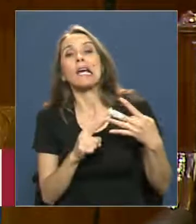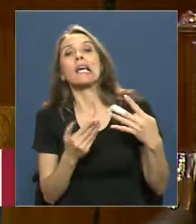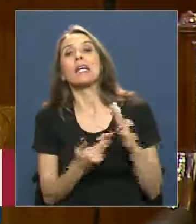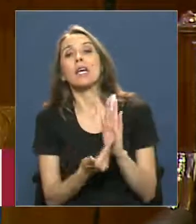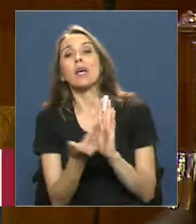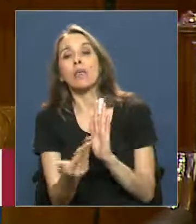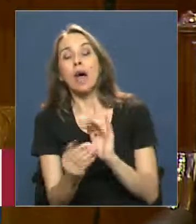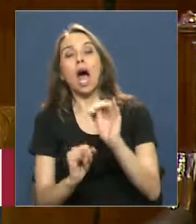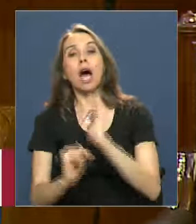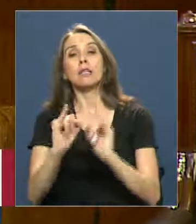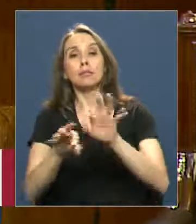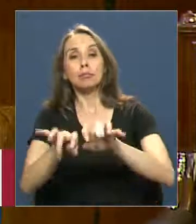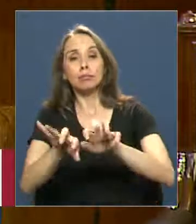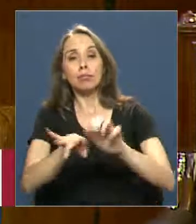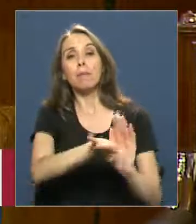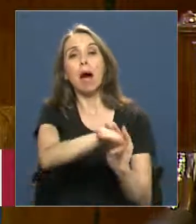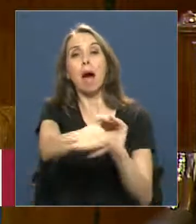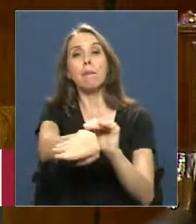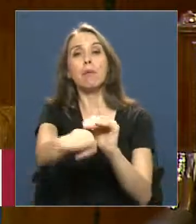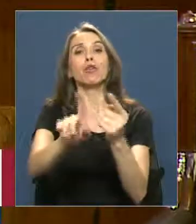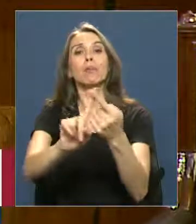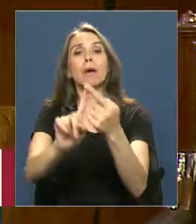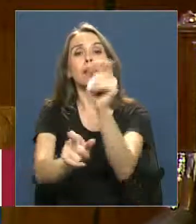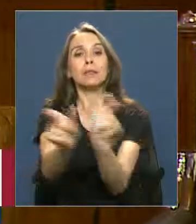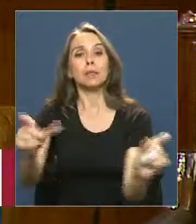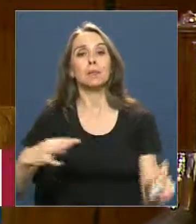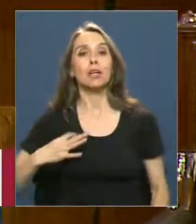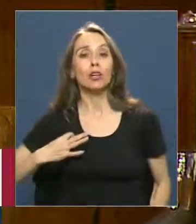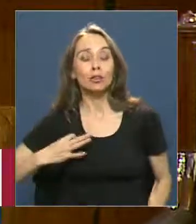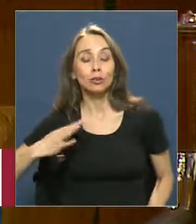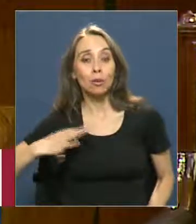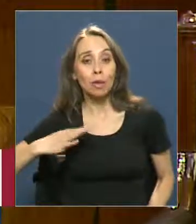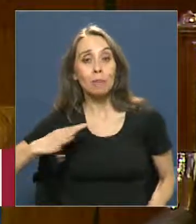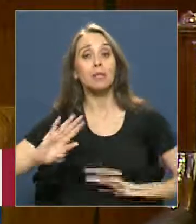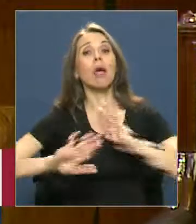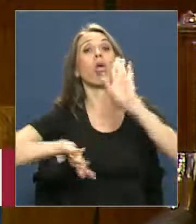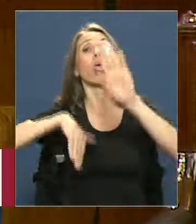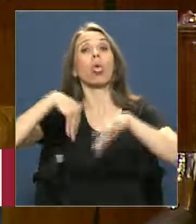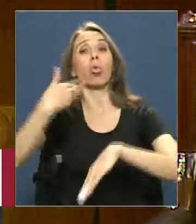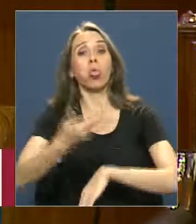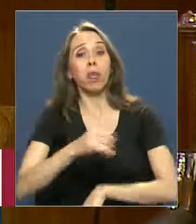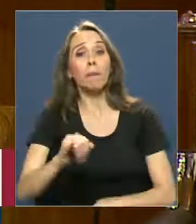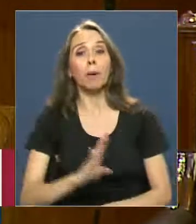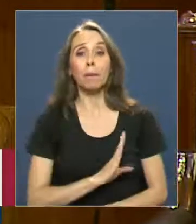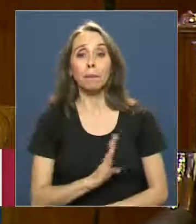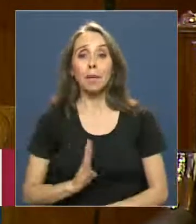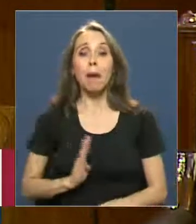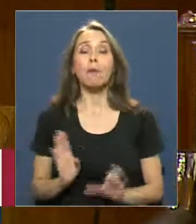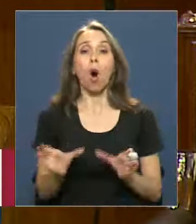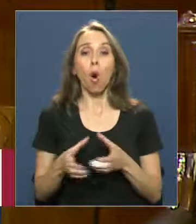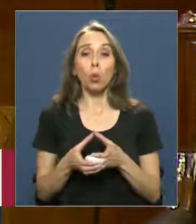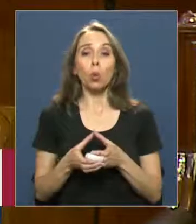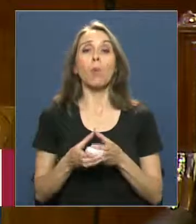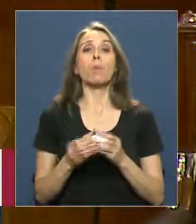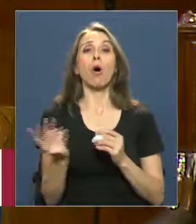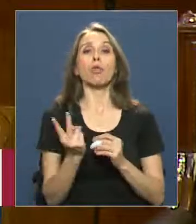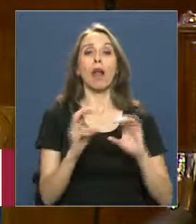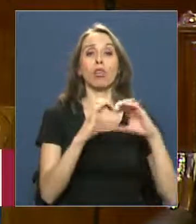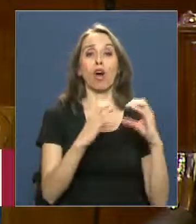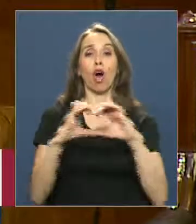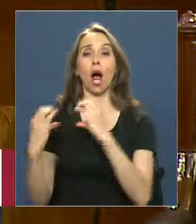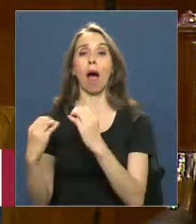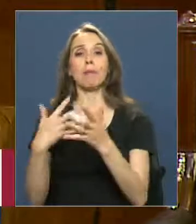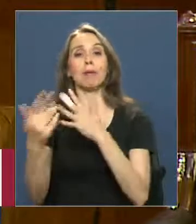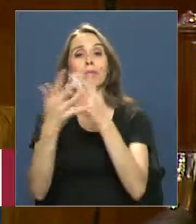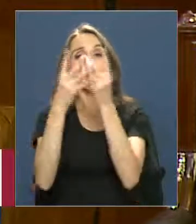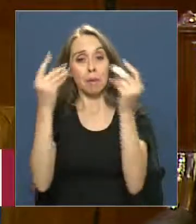herramientas informáticas de apoyo a la participación ciudadana. Posteriormente, los integrantes del Grupo Bicameral de Transparencia